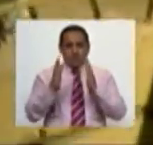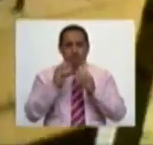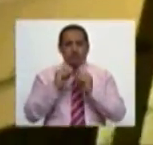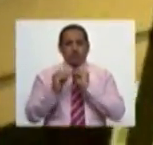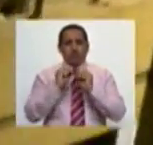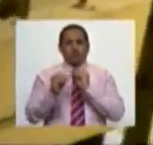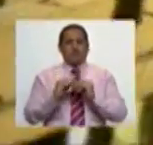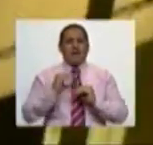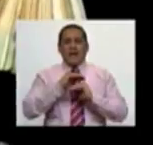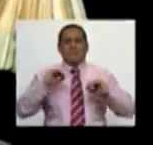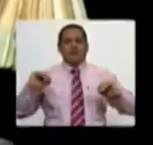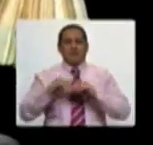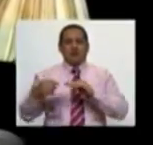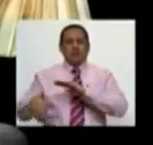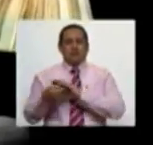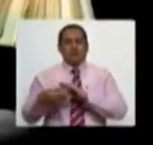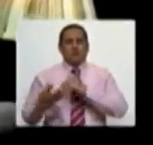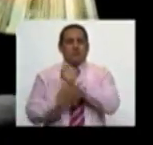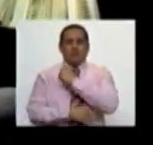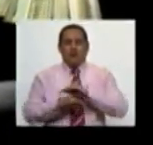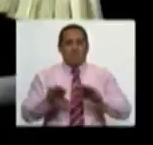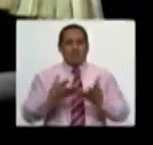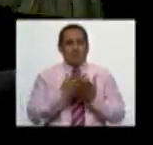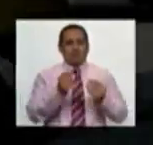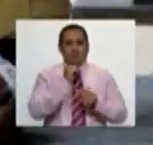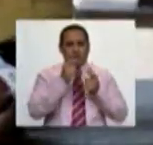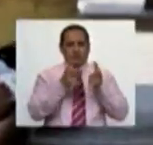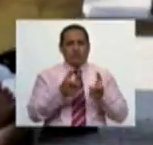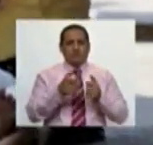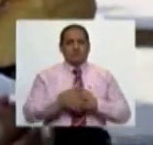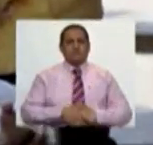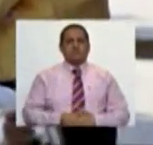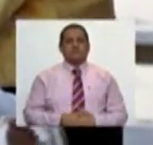atendido, aún por encima de la corrupción y la pobreza.